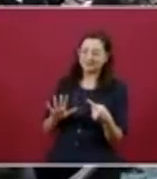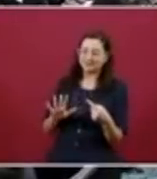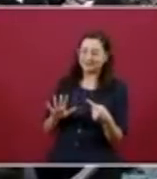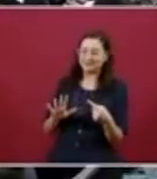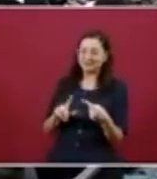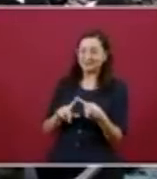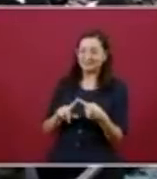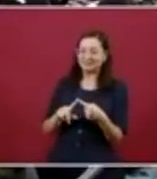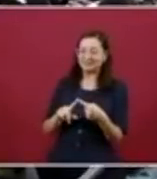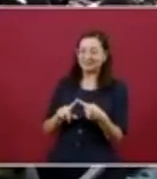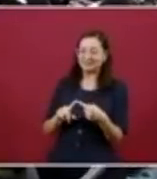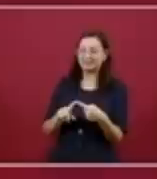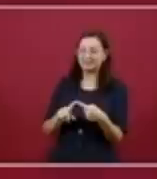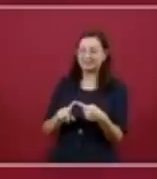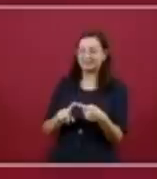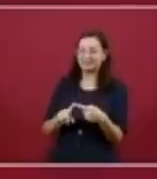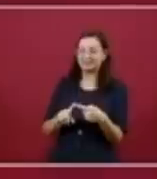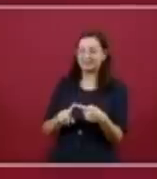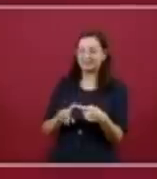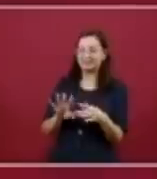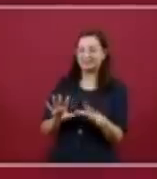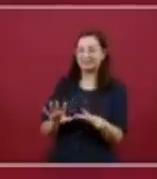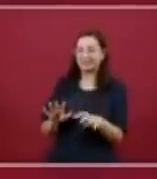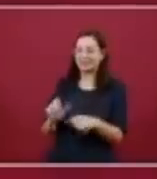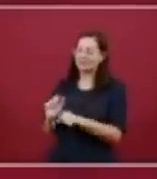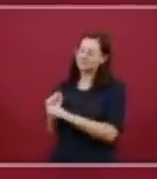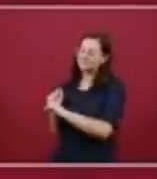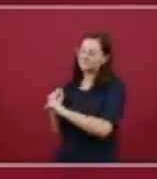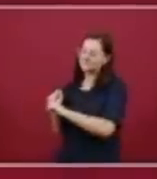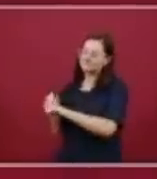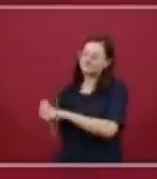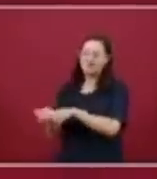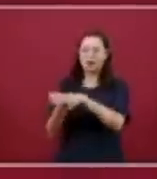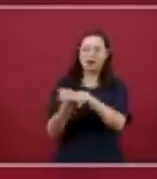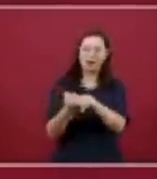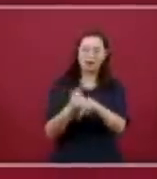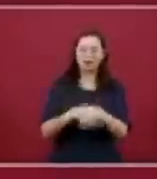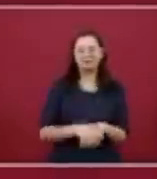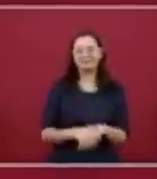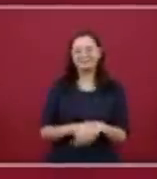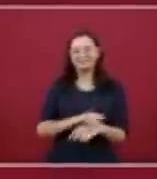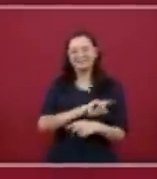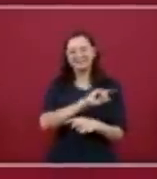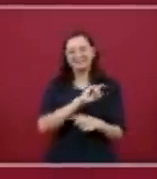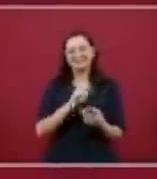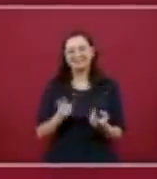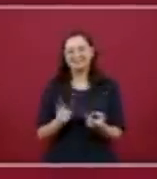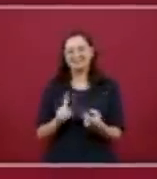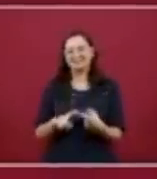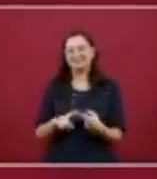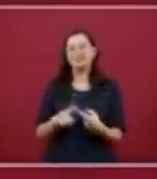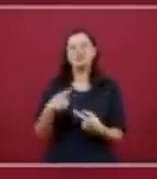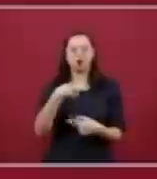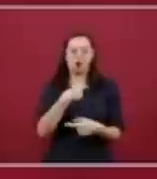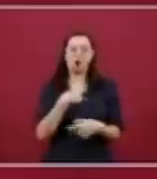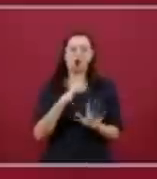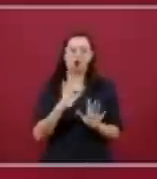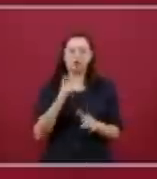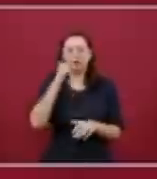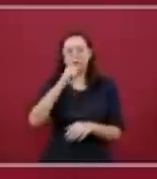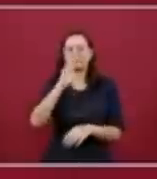gracias. Vamos a batear ahora. Sí, bueno, la segunda. La segunda. Tiene tiempo que no bateo.